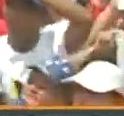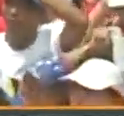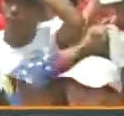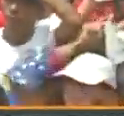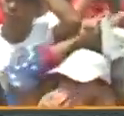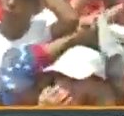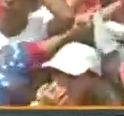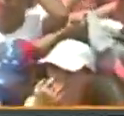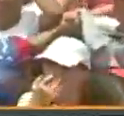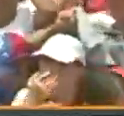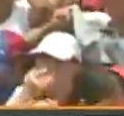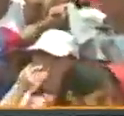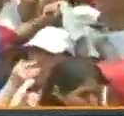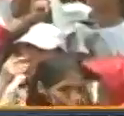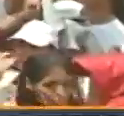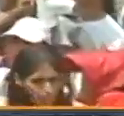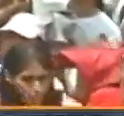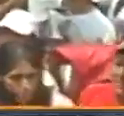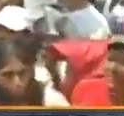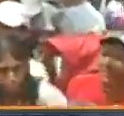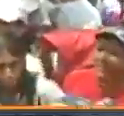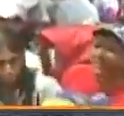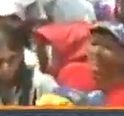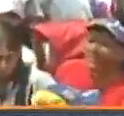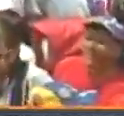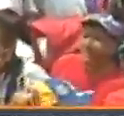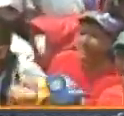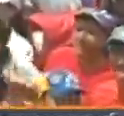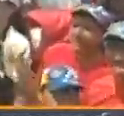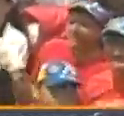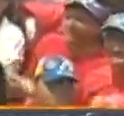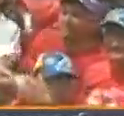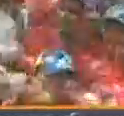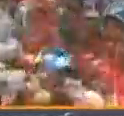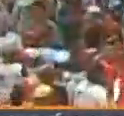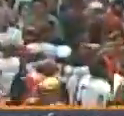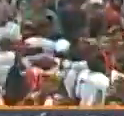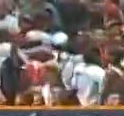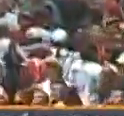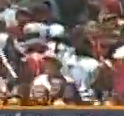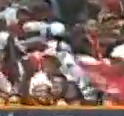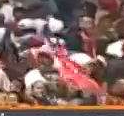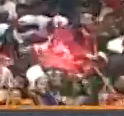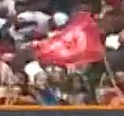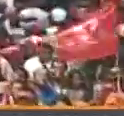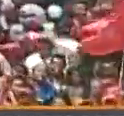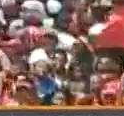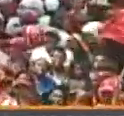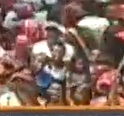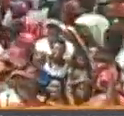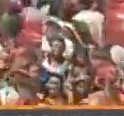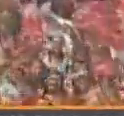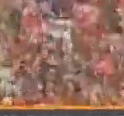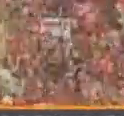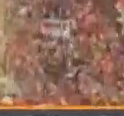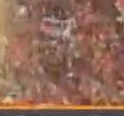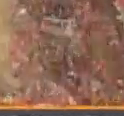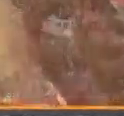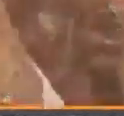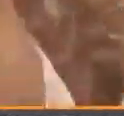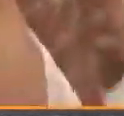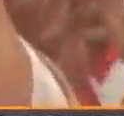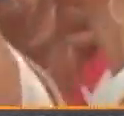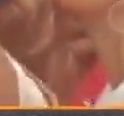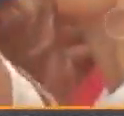Como podemos apreciar, a esta hora él es el candidato por el Frente Amplio de la Patria, Nicolás Maduro Moros. Acaba de terminar